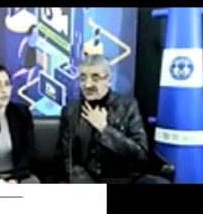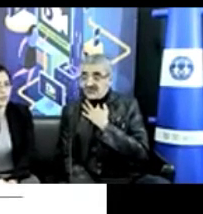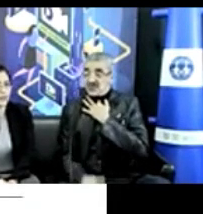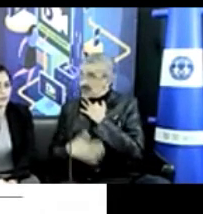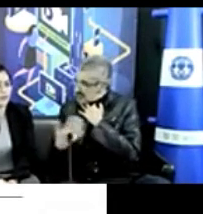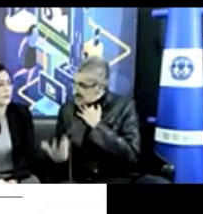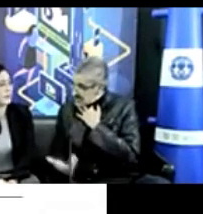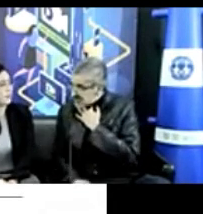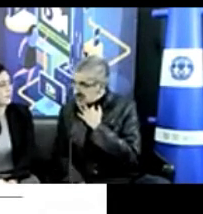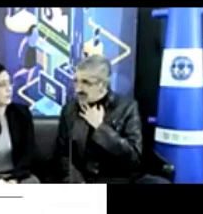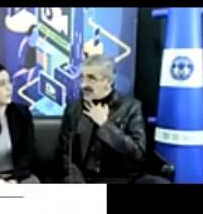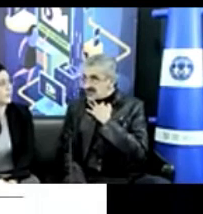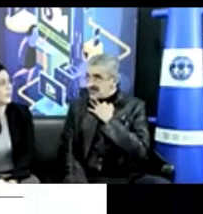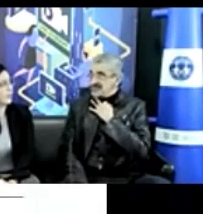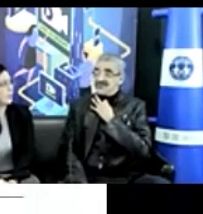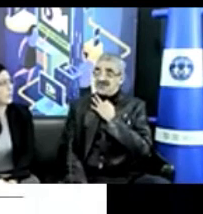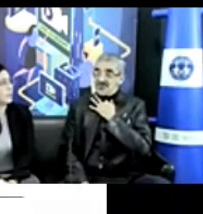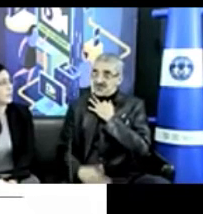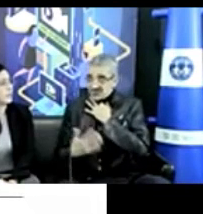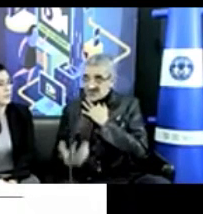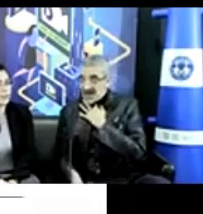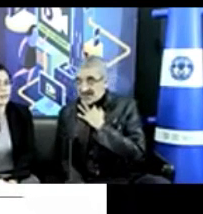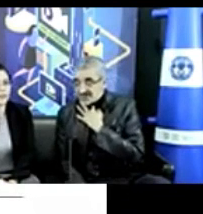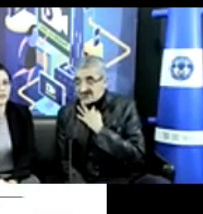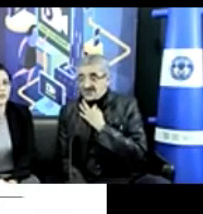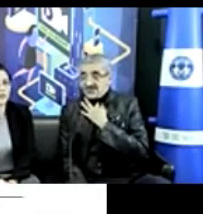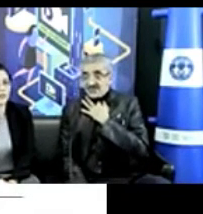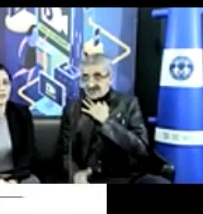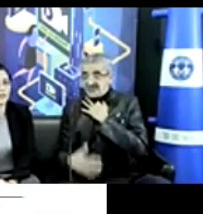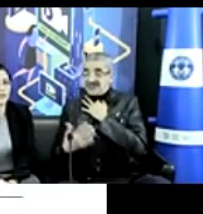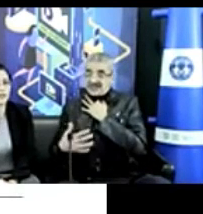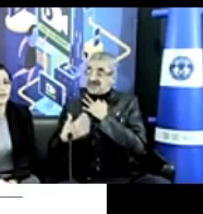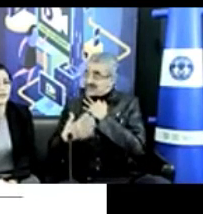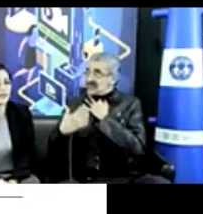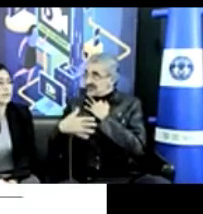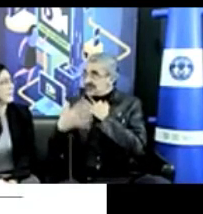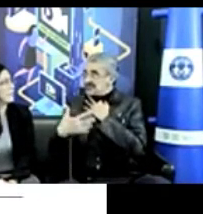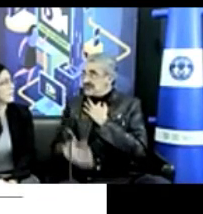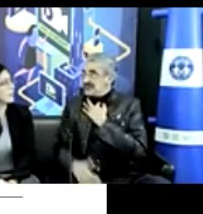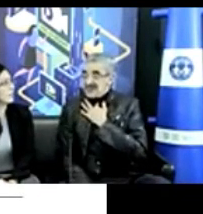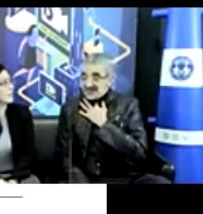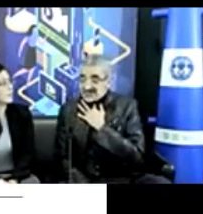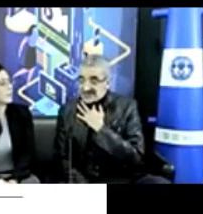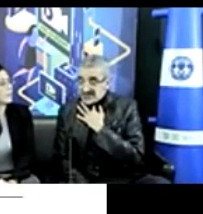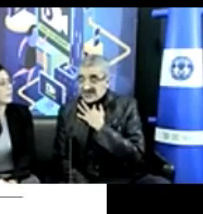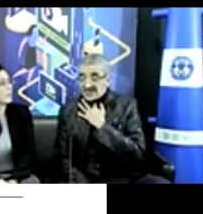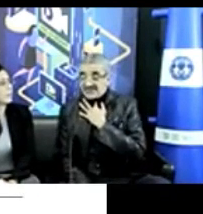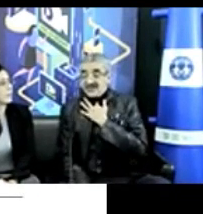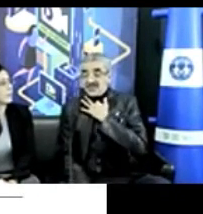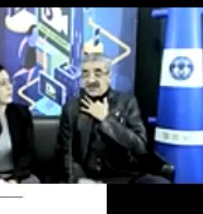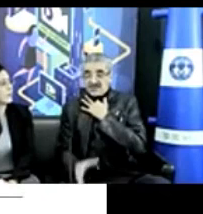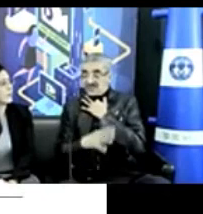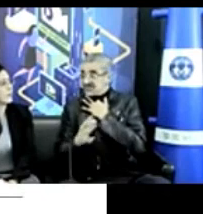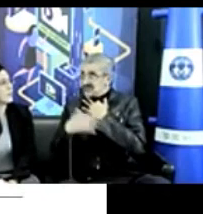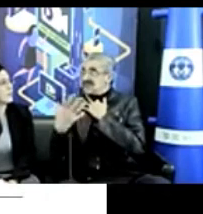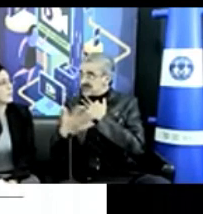México, con el Consejo Ciudadano, con los juzgados, precisamente transmitiendo estas técnicas